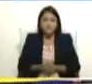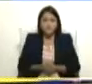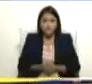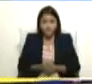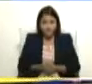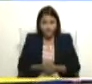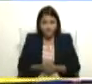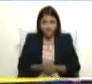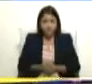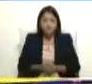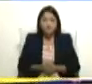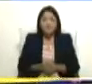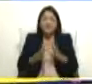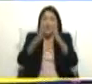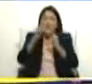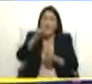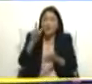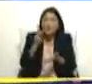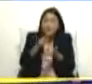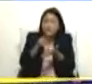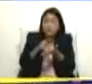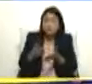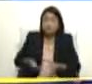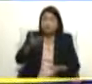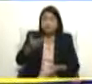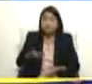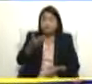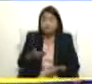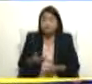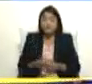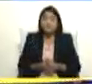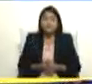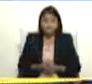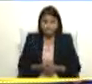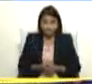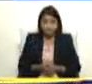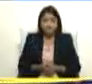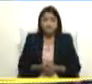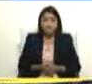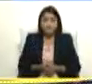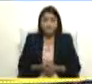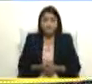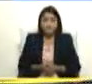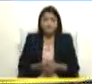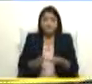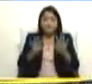tuvimos una participación importantísima de